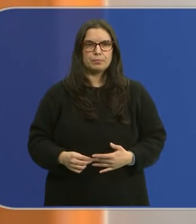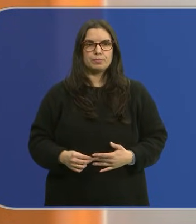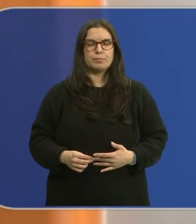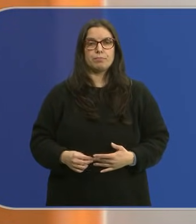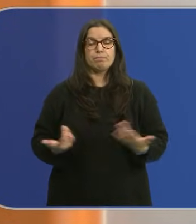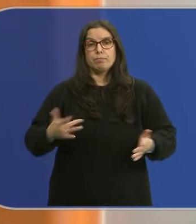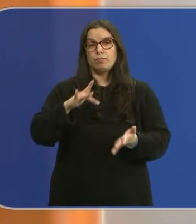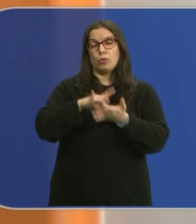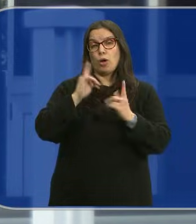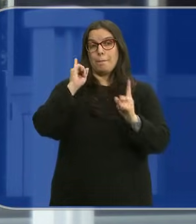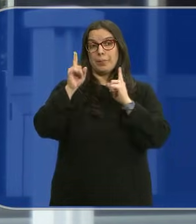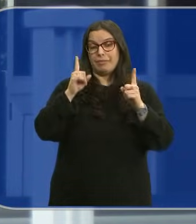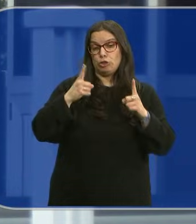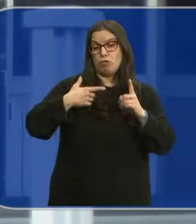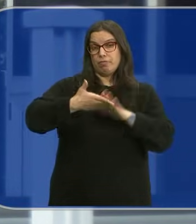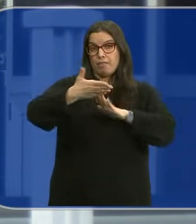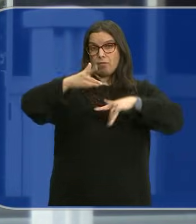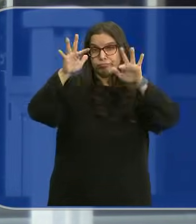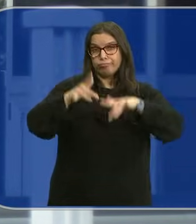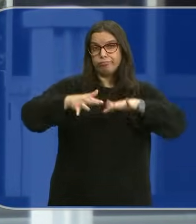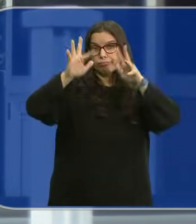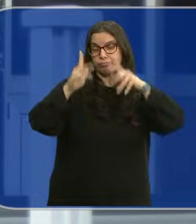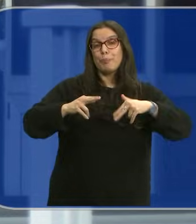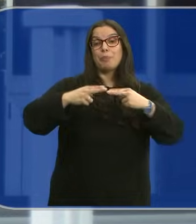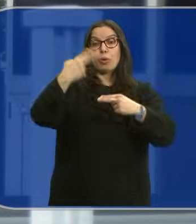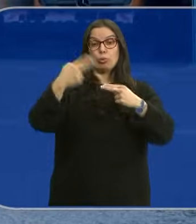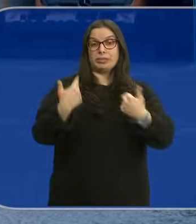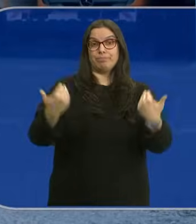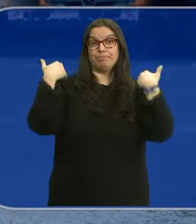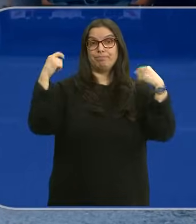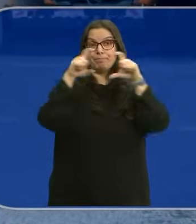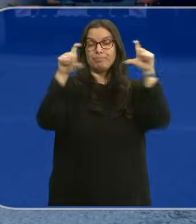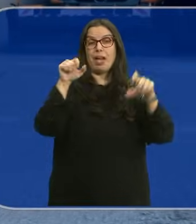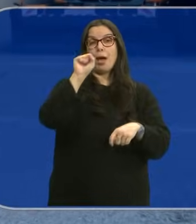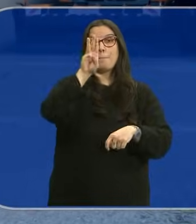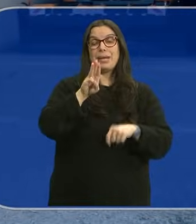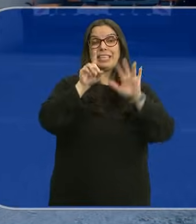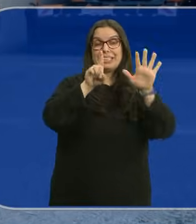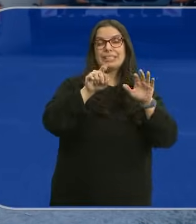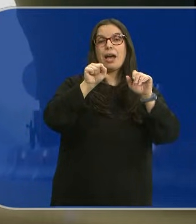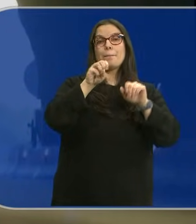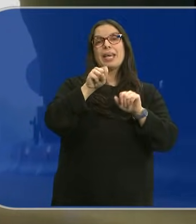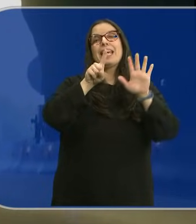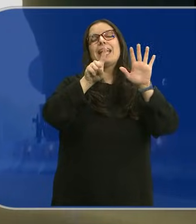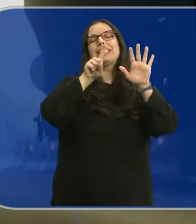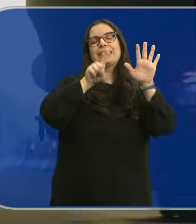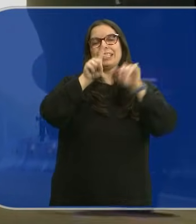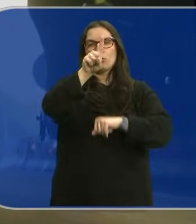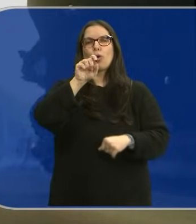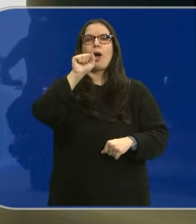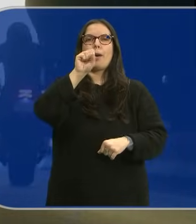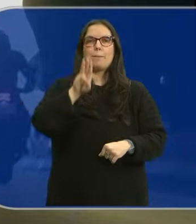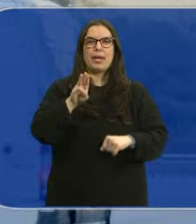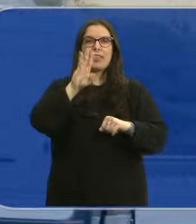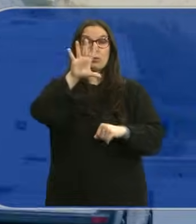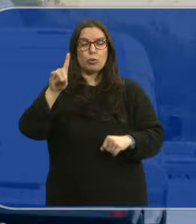Y ante esta previsión de nevadas, Autopistas, la empresa concesionaria de la AP6, AP61 y